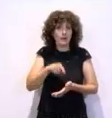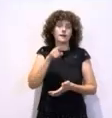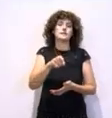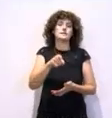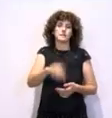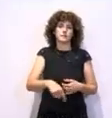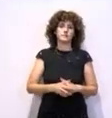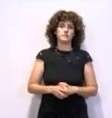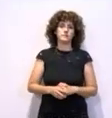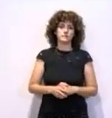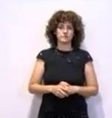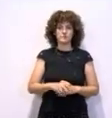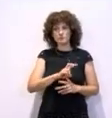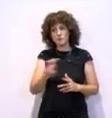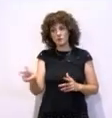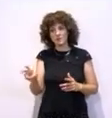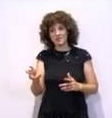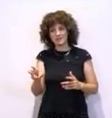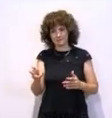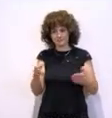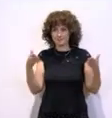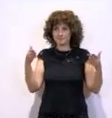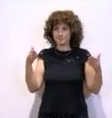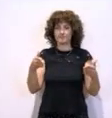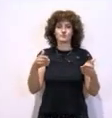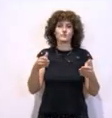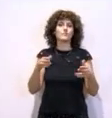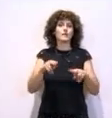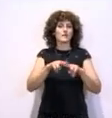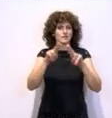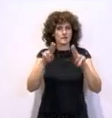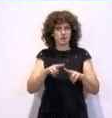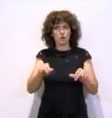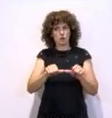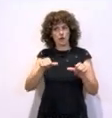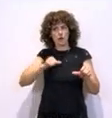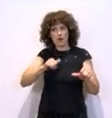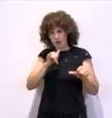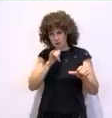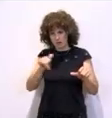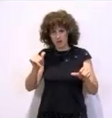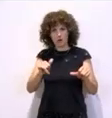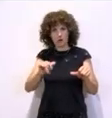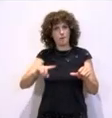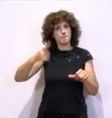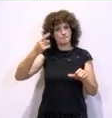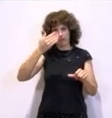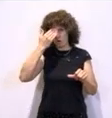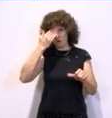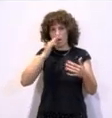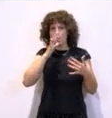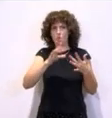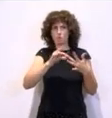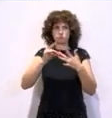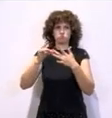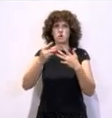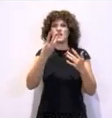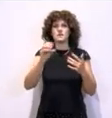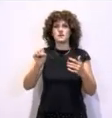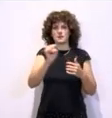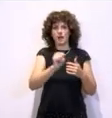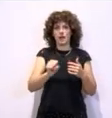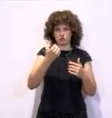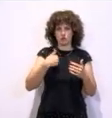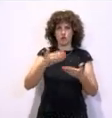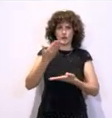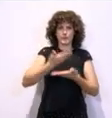Esto ya tiene tradición. En La Rioja la cooperación internacional tiene una tradición, yo creo que pionera en las comunidades autónomas, porque ya llevamos 30 años cooperando